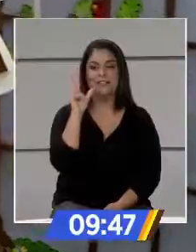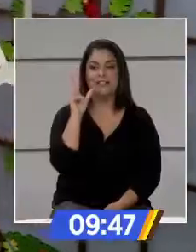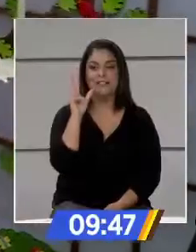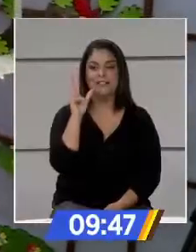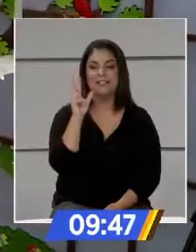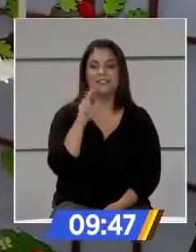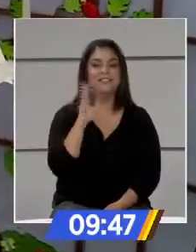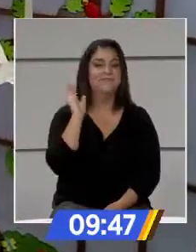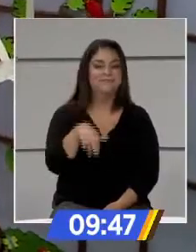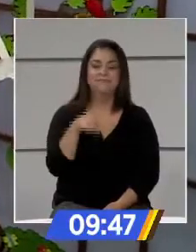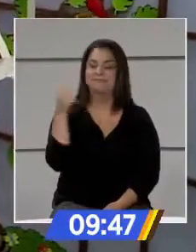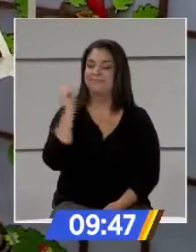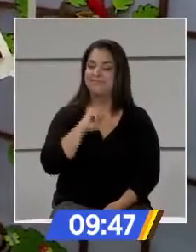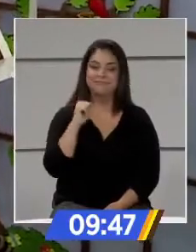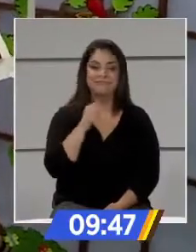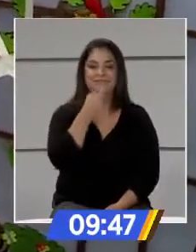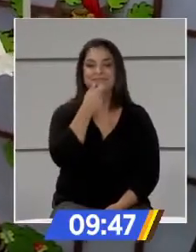1, 2, 3. Ay, no. Ok.